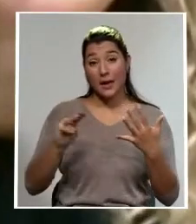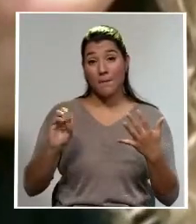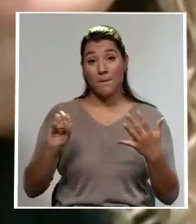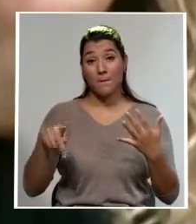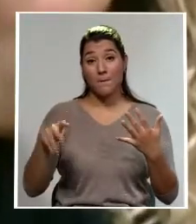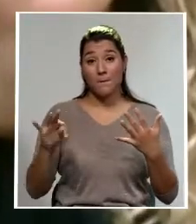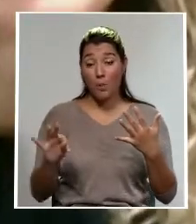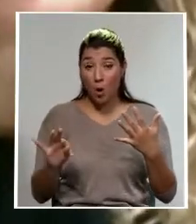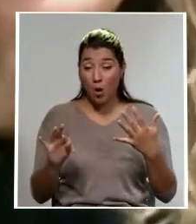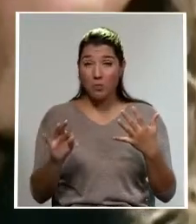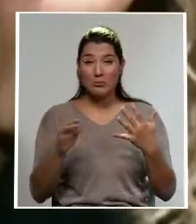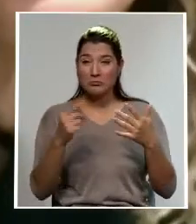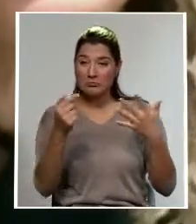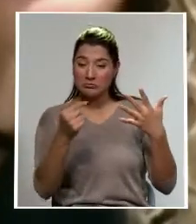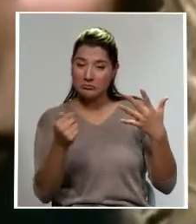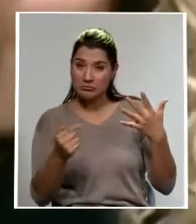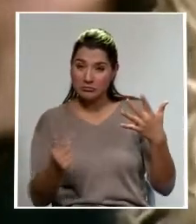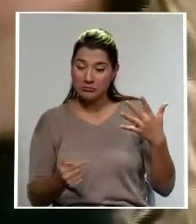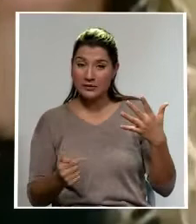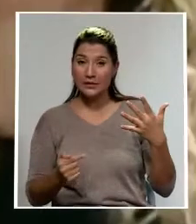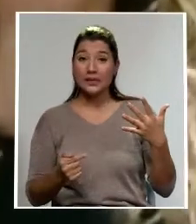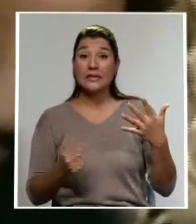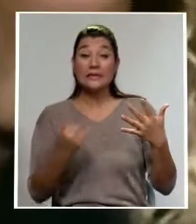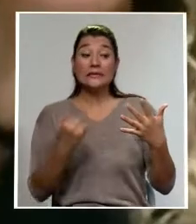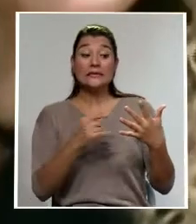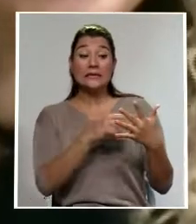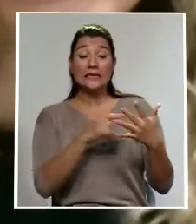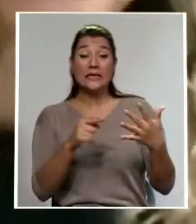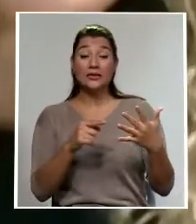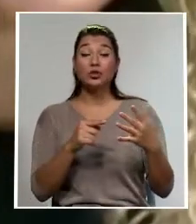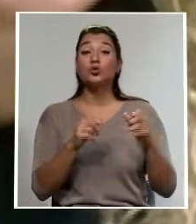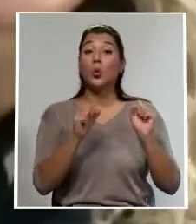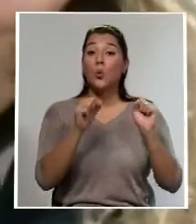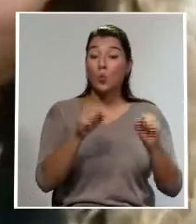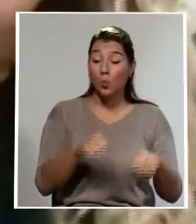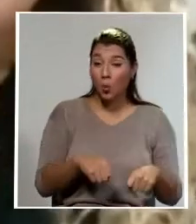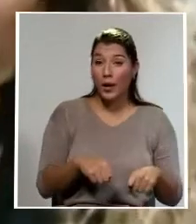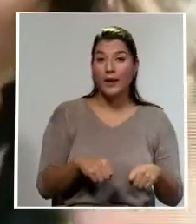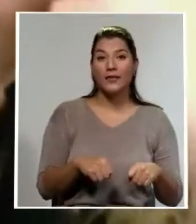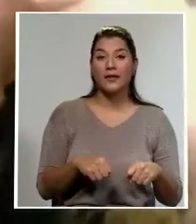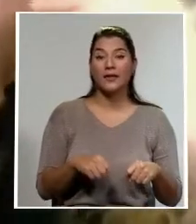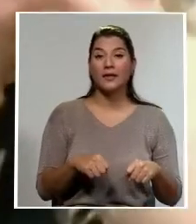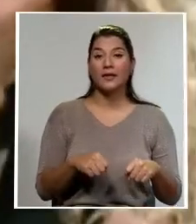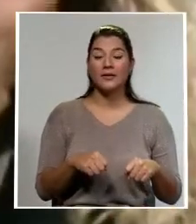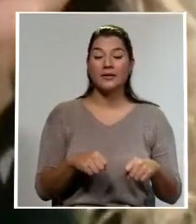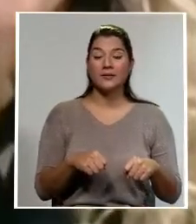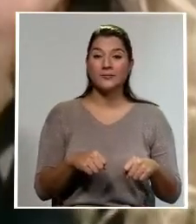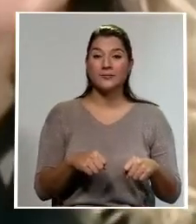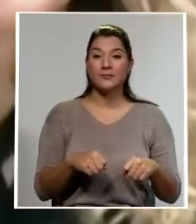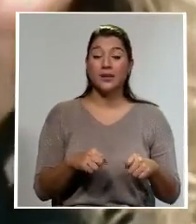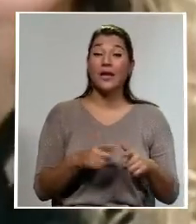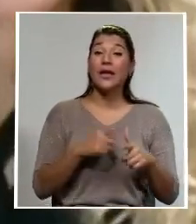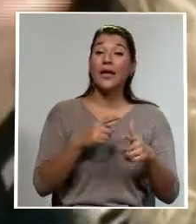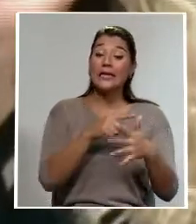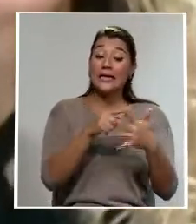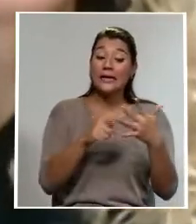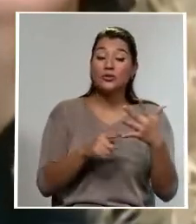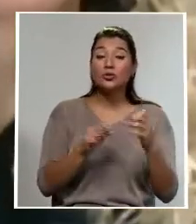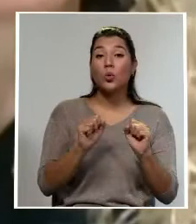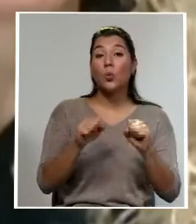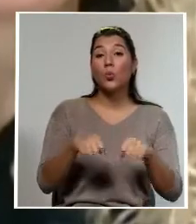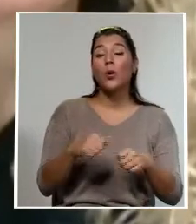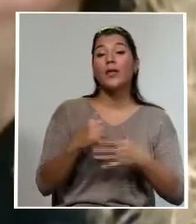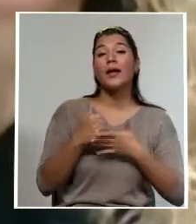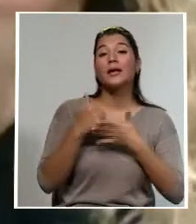que en la medida de sus posibilidades y en el alcance de su composición orgánica, puedan ayudar